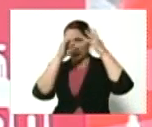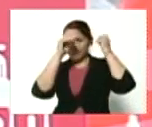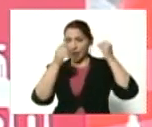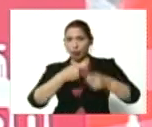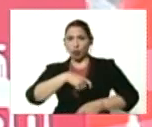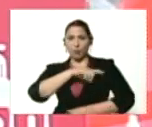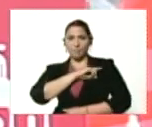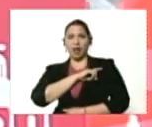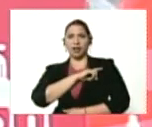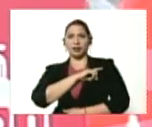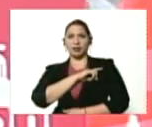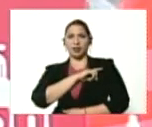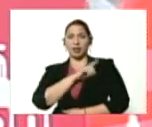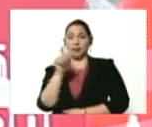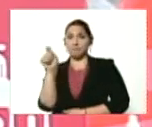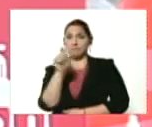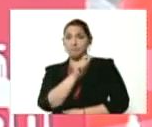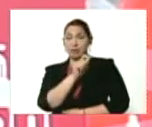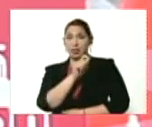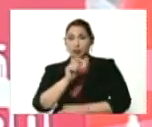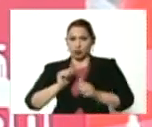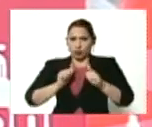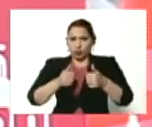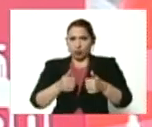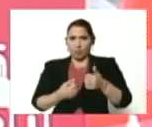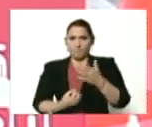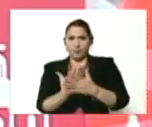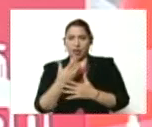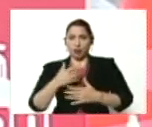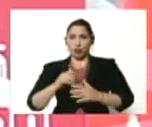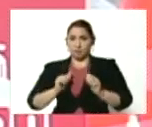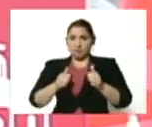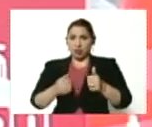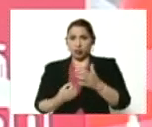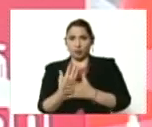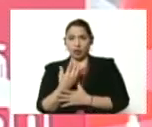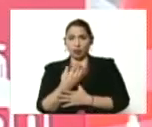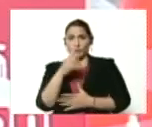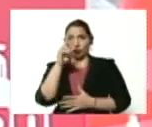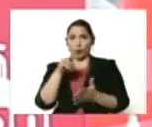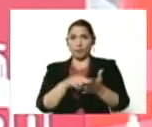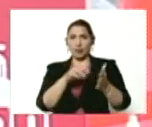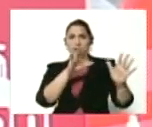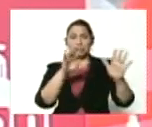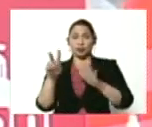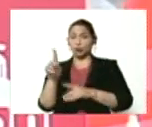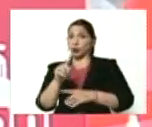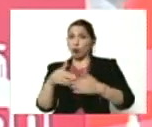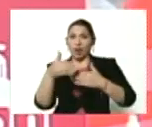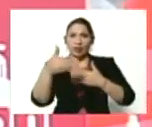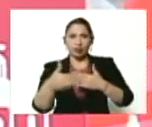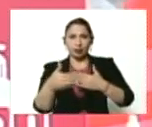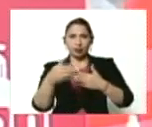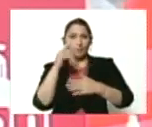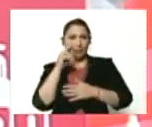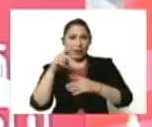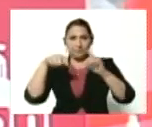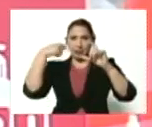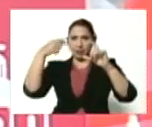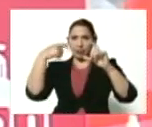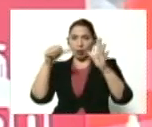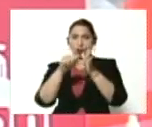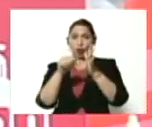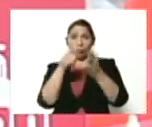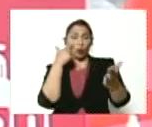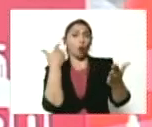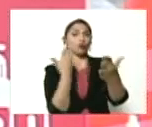español desde el mes, comienzos del mes de mayo de 2019. Pero no nos adelantemos. Veamos el siguiente video donde se